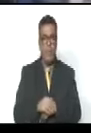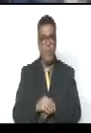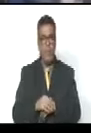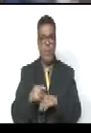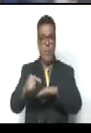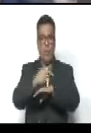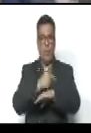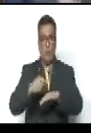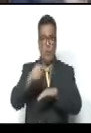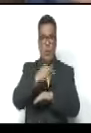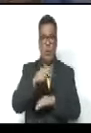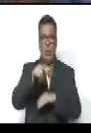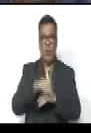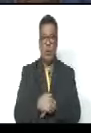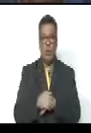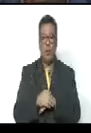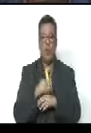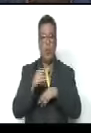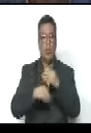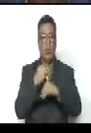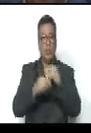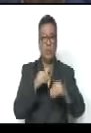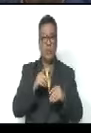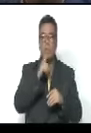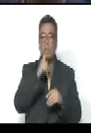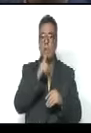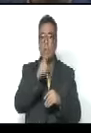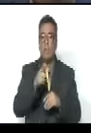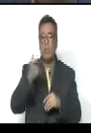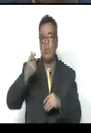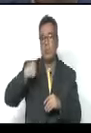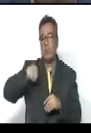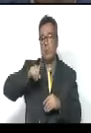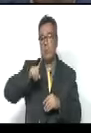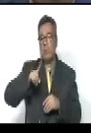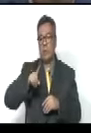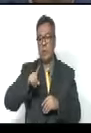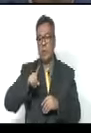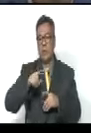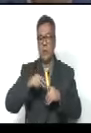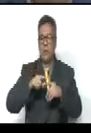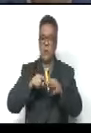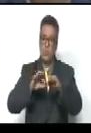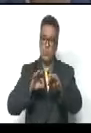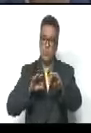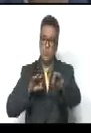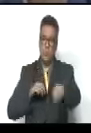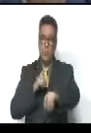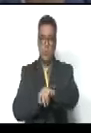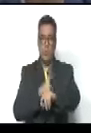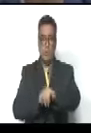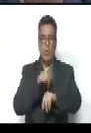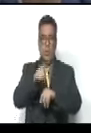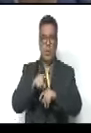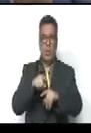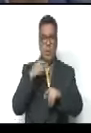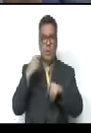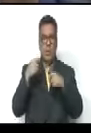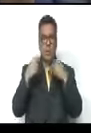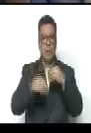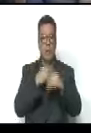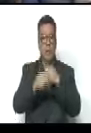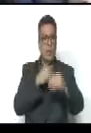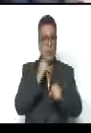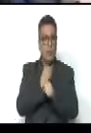el gobierno lo está haciendo mal, que tiene prolongado tiempo en el ejercicio de la